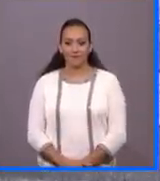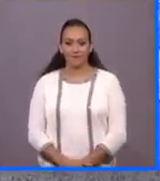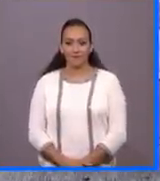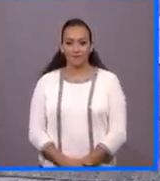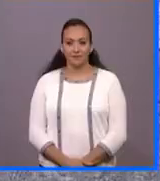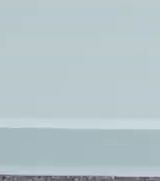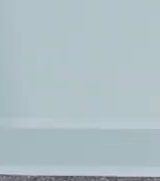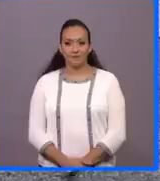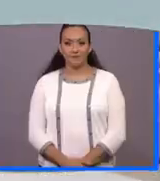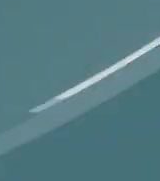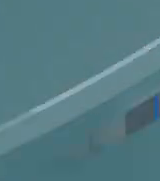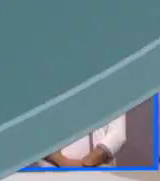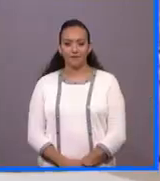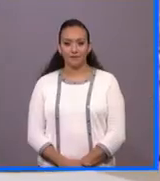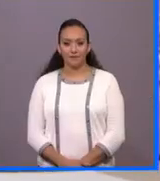Cabrera.